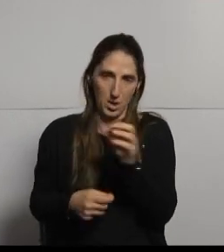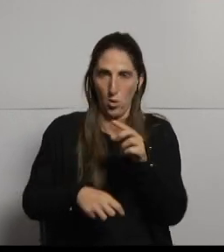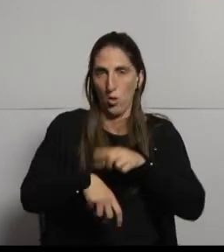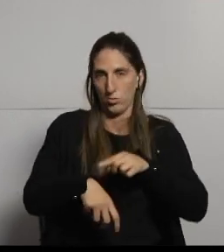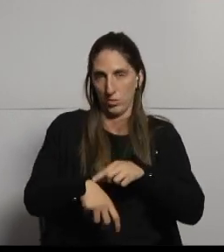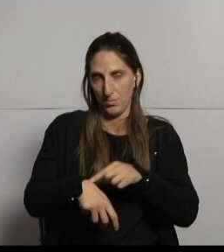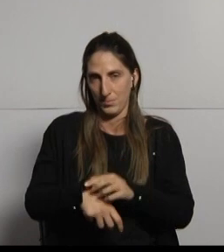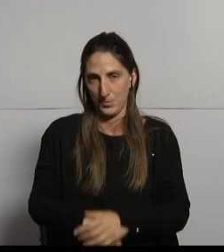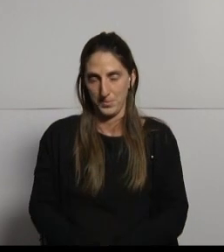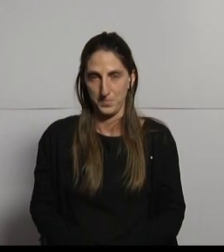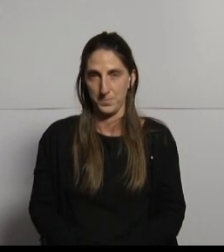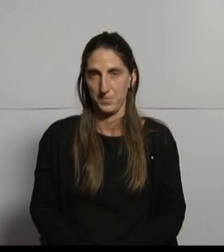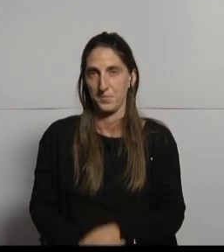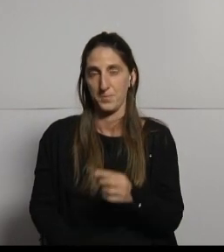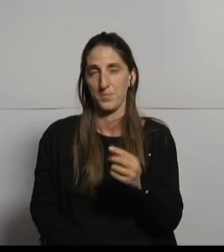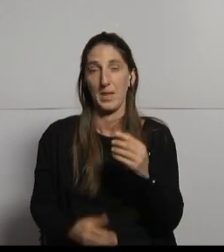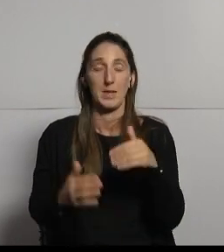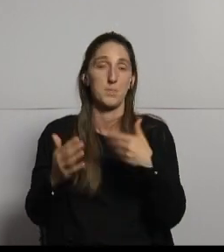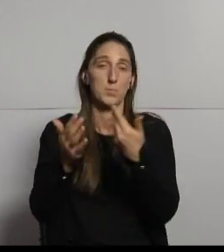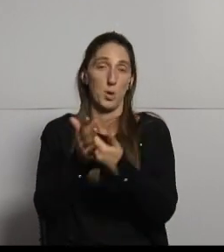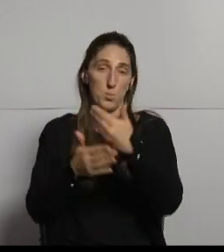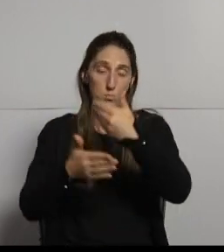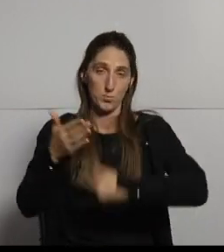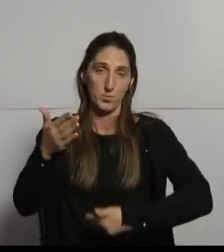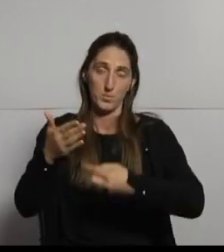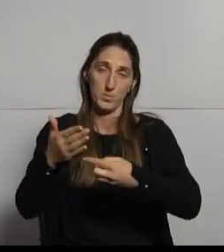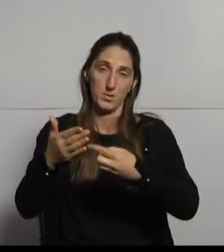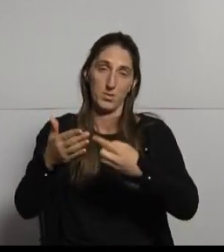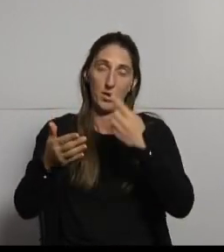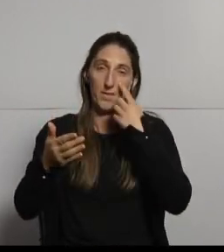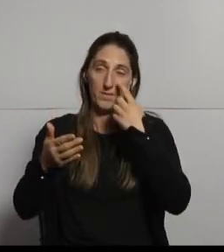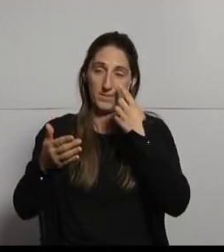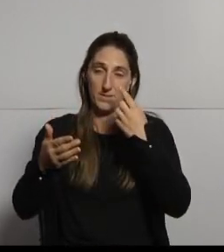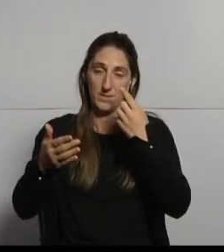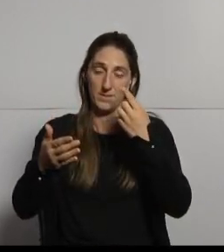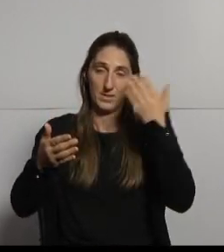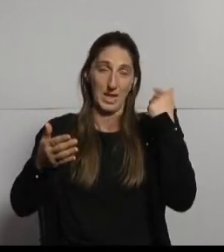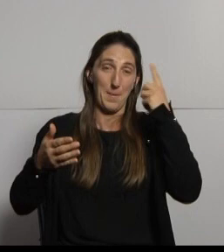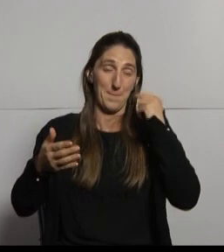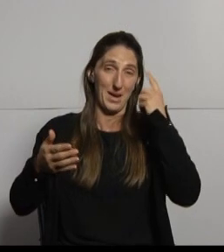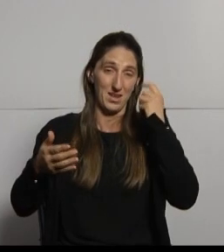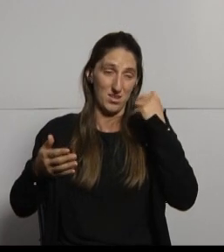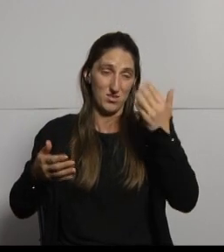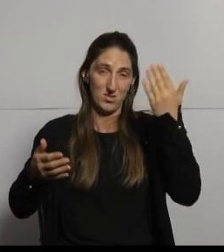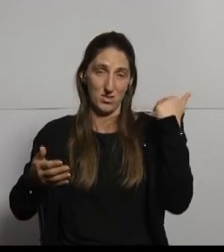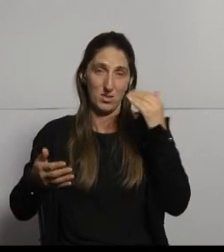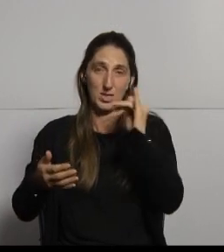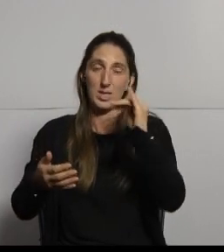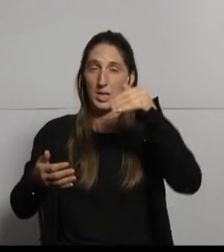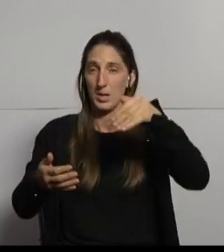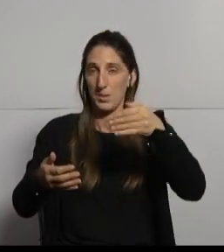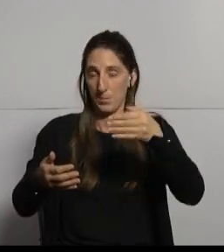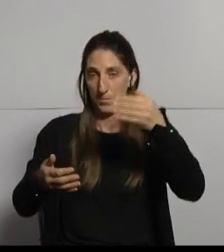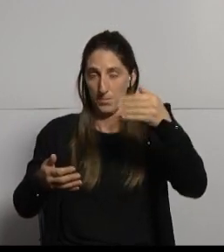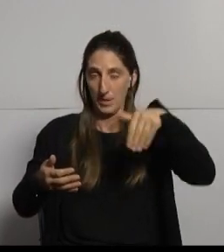tiempo. La propuesta, o nosotros lo que hemos venido viendo a lo largo de nuestra experiencia de IBM a nivel local